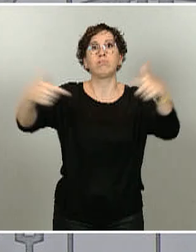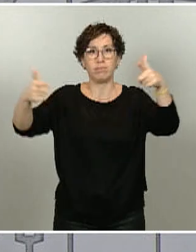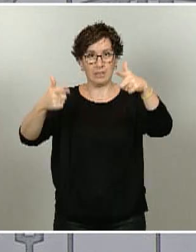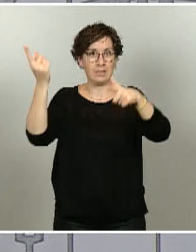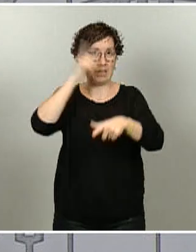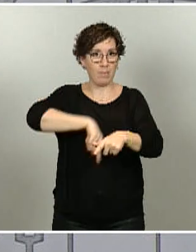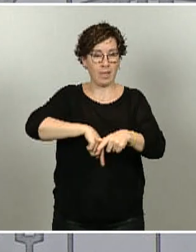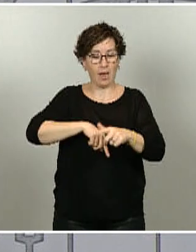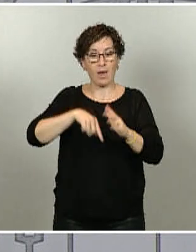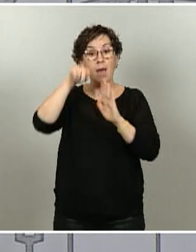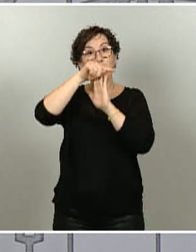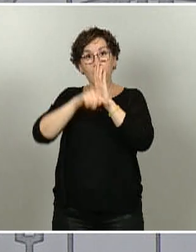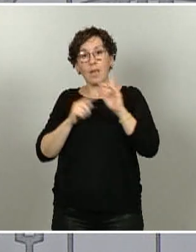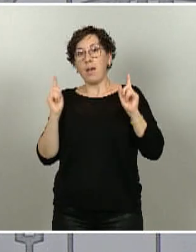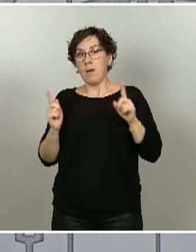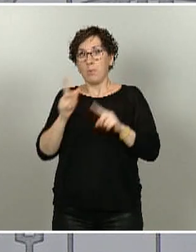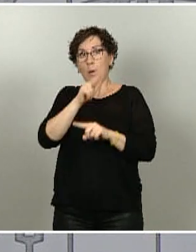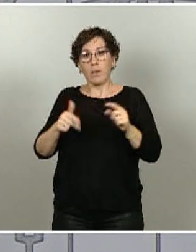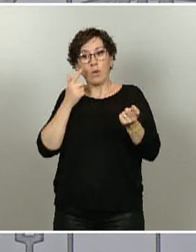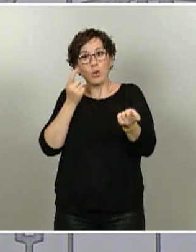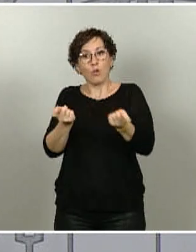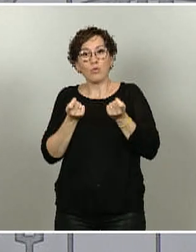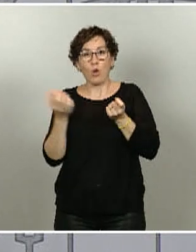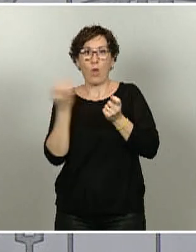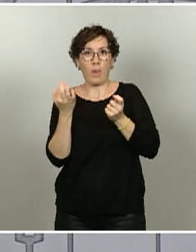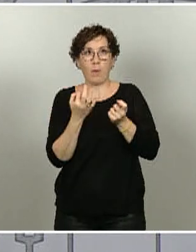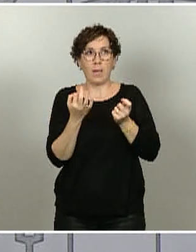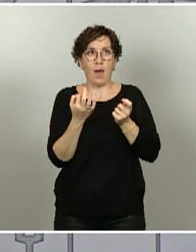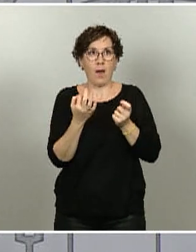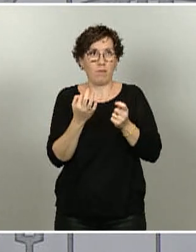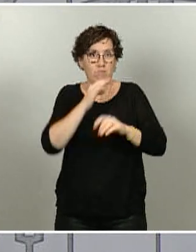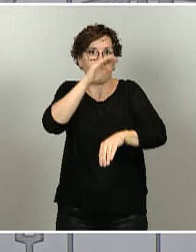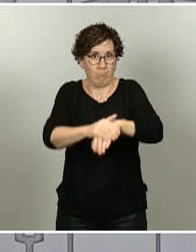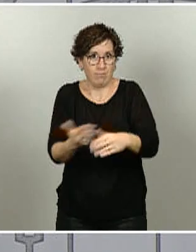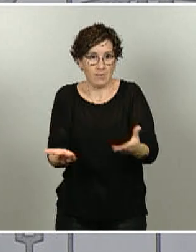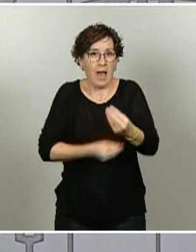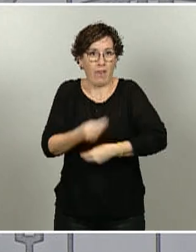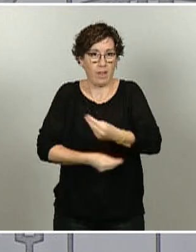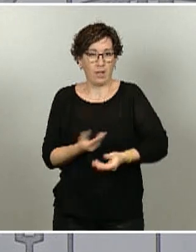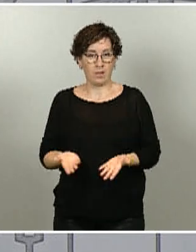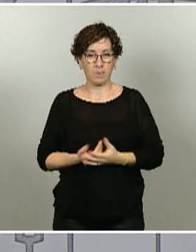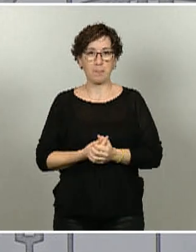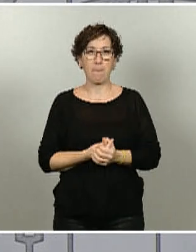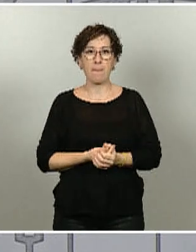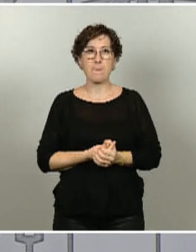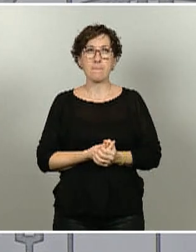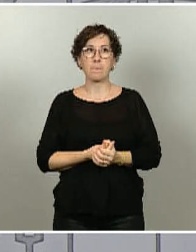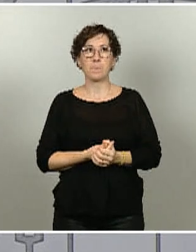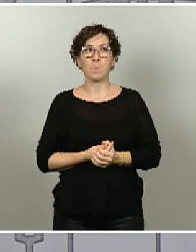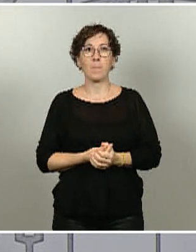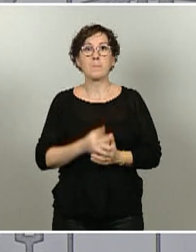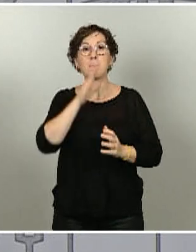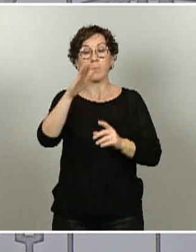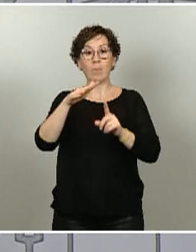y control deben ser factibles, es decir, que se puedan llevar a cabo. en una situación en la que la exportación de